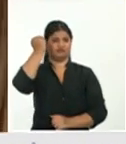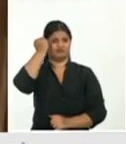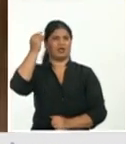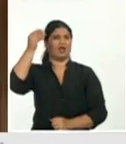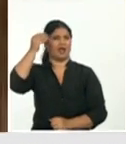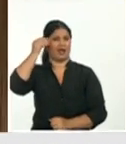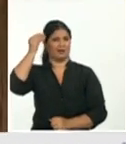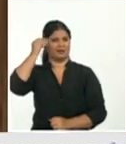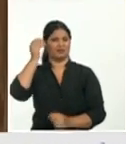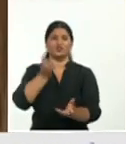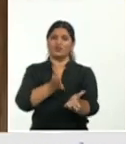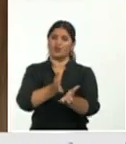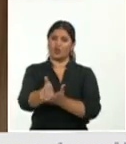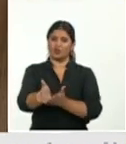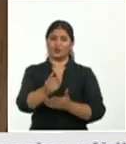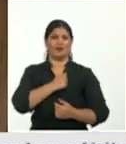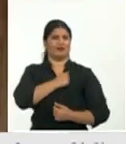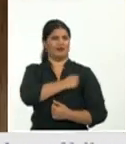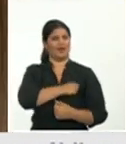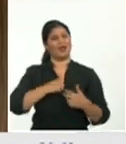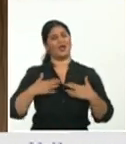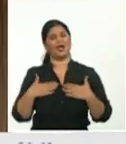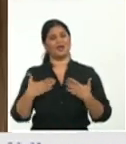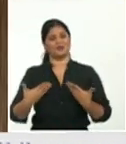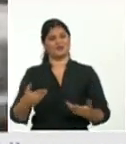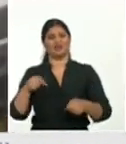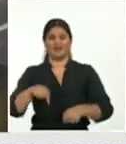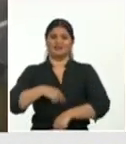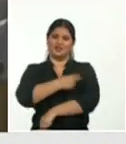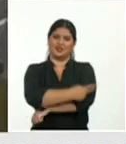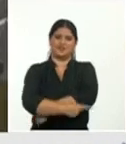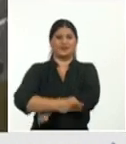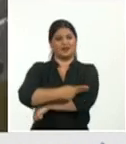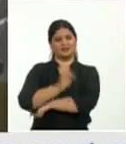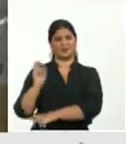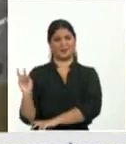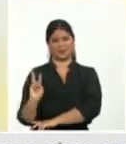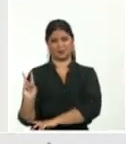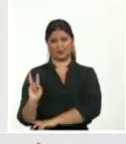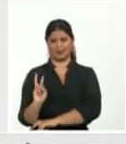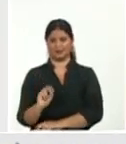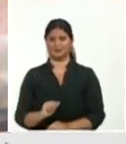a este pueblo hermano que tanto lo necesita, lo que esperan de nosotros.